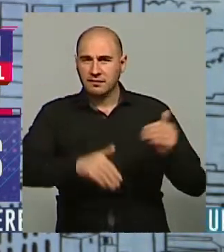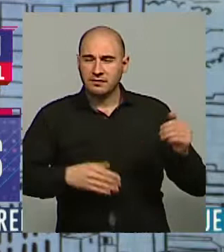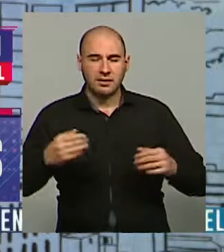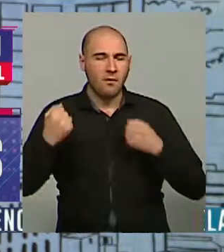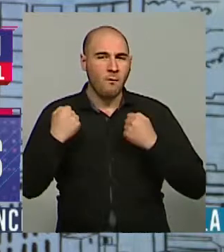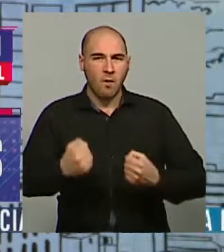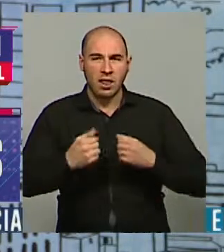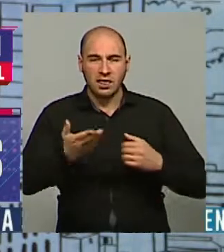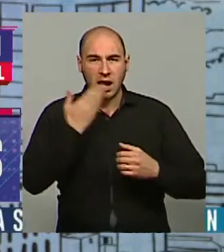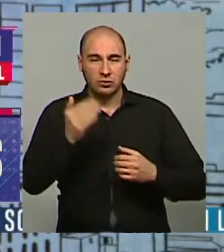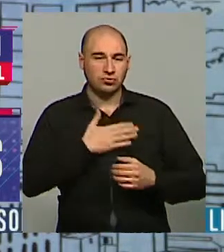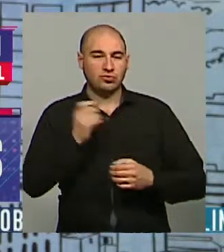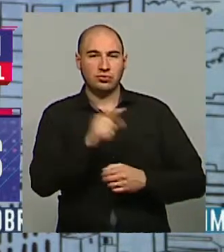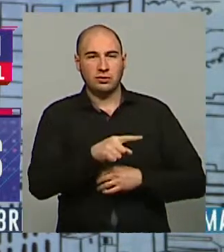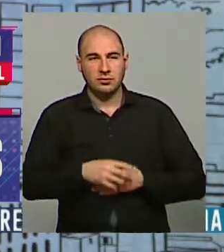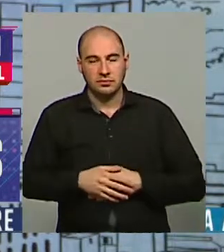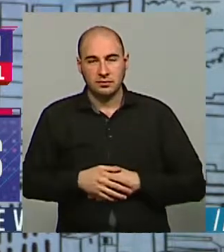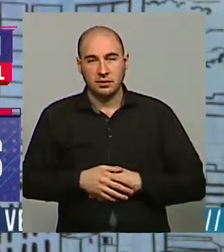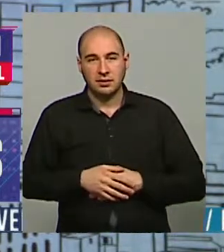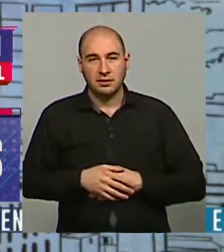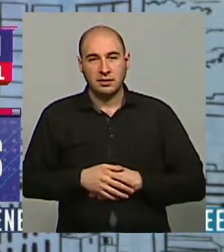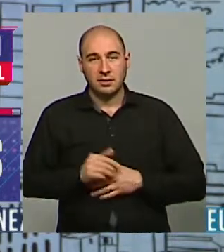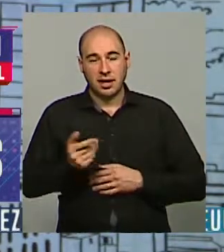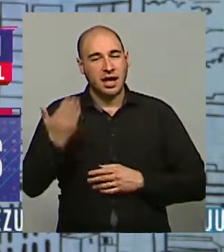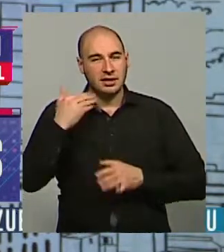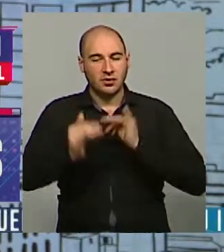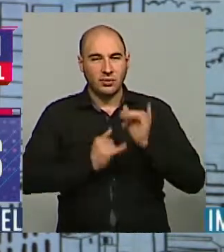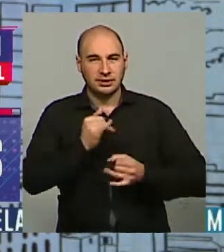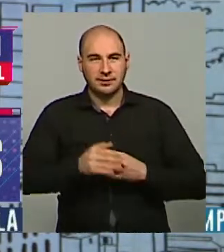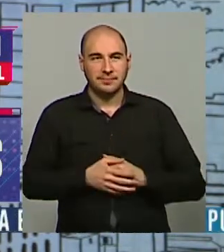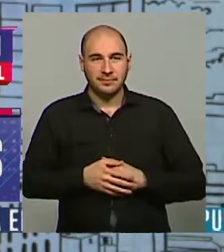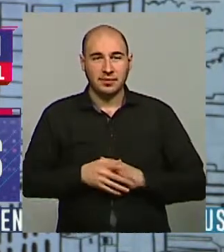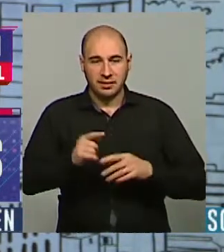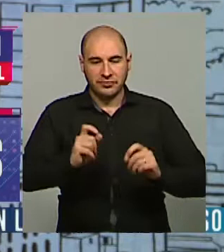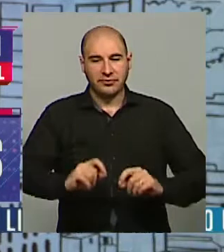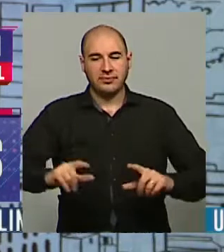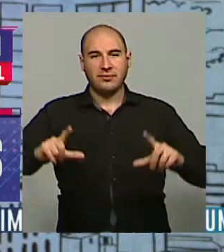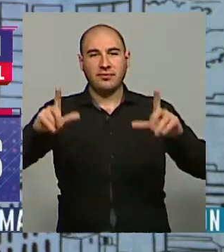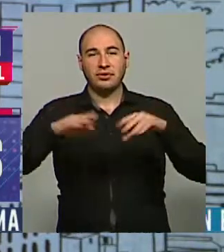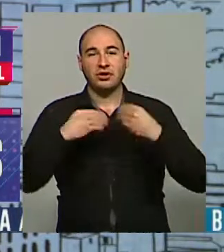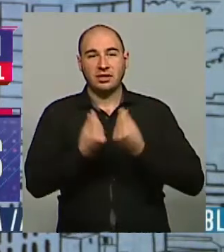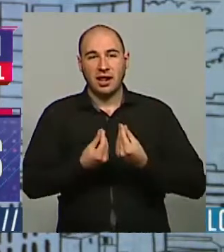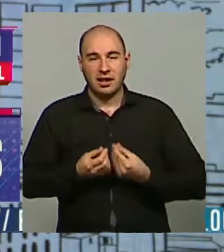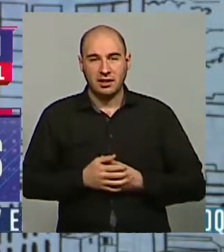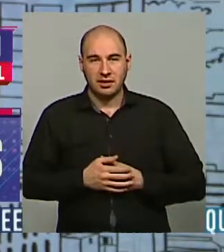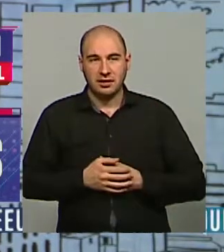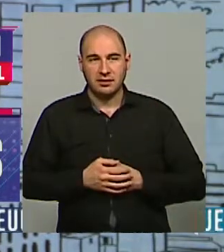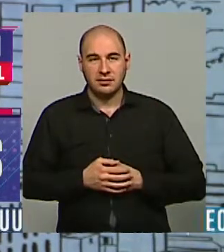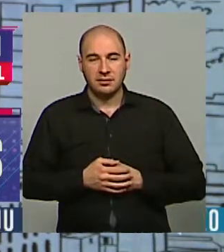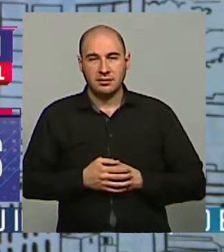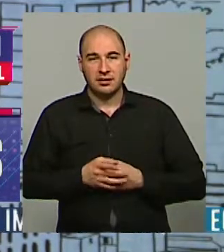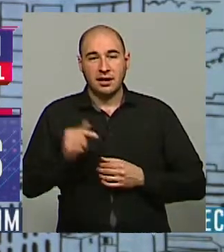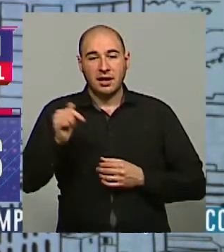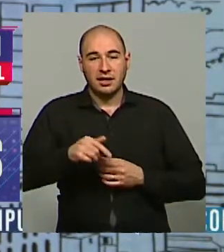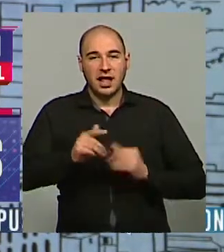es un discurso muy propio de él, Sí. que obviamente, como decía, hace que incremente el número y que se